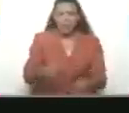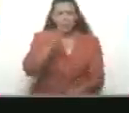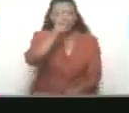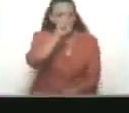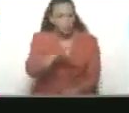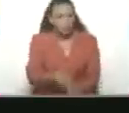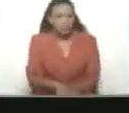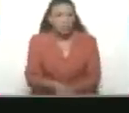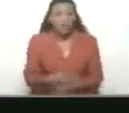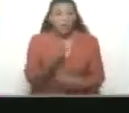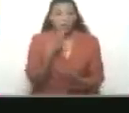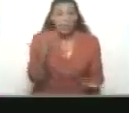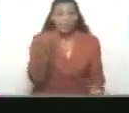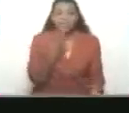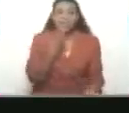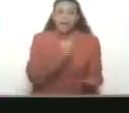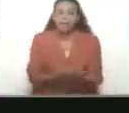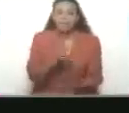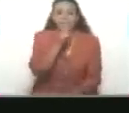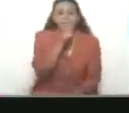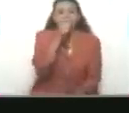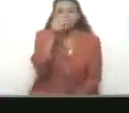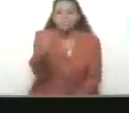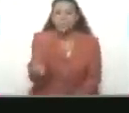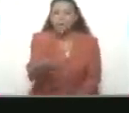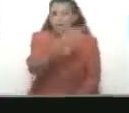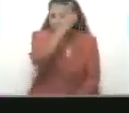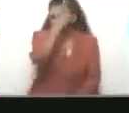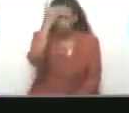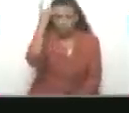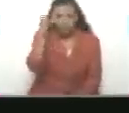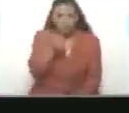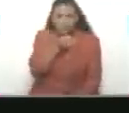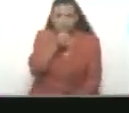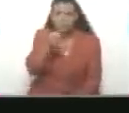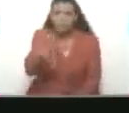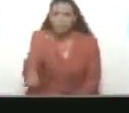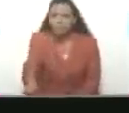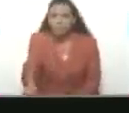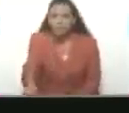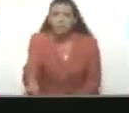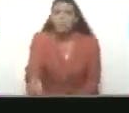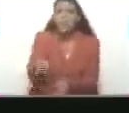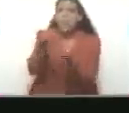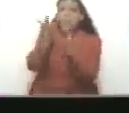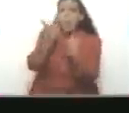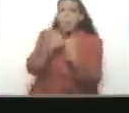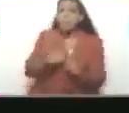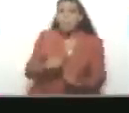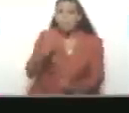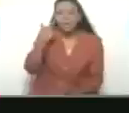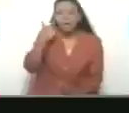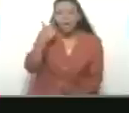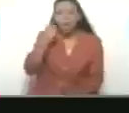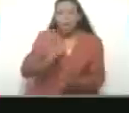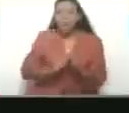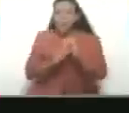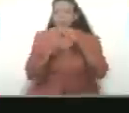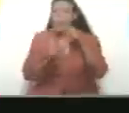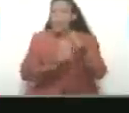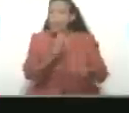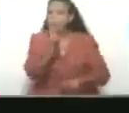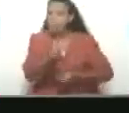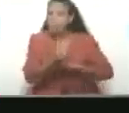Por eso quiero darle la palabra a mi capitán diosdado para que nos comente desde la visión de un líder